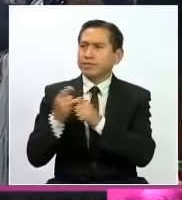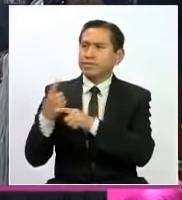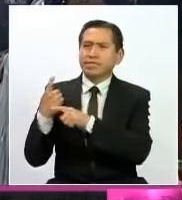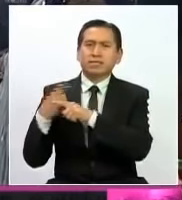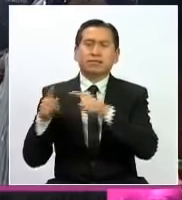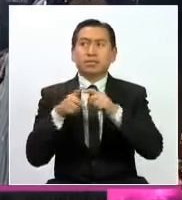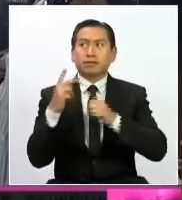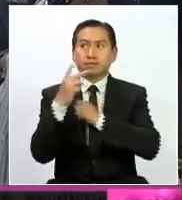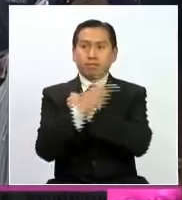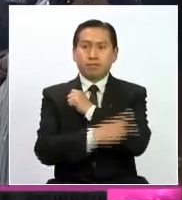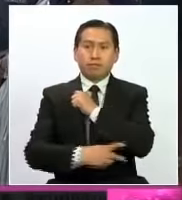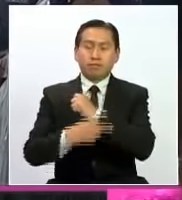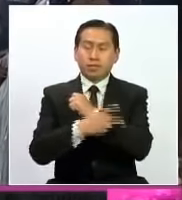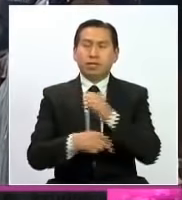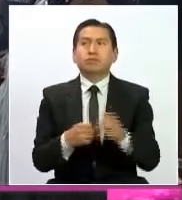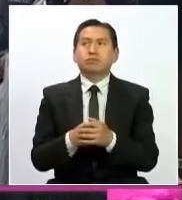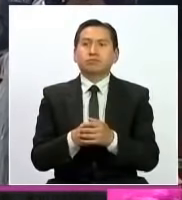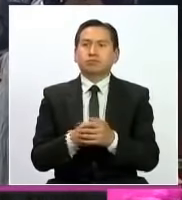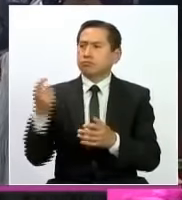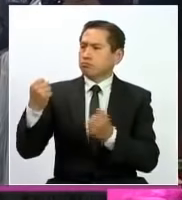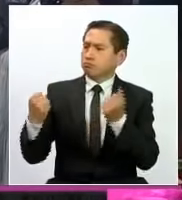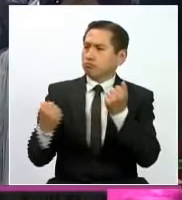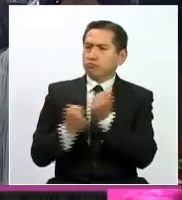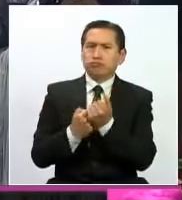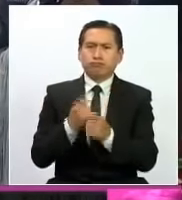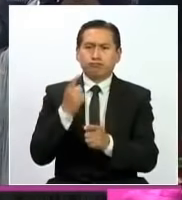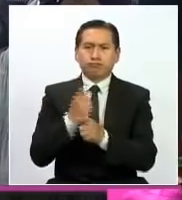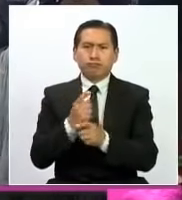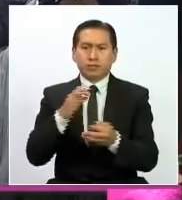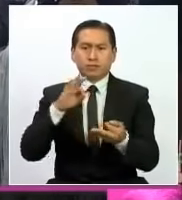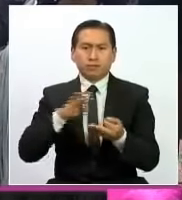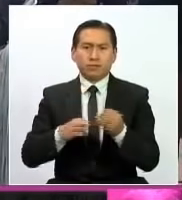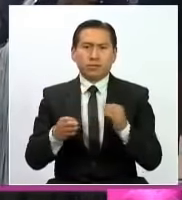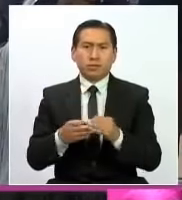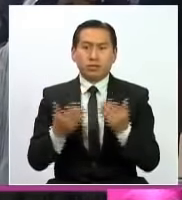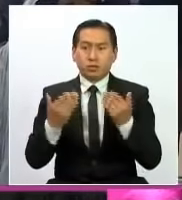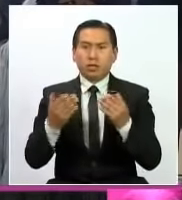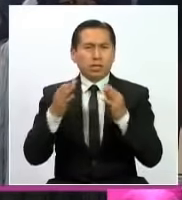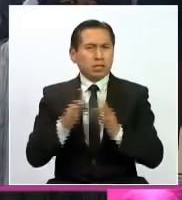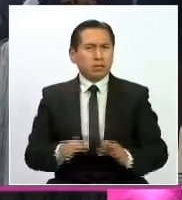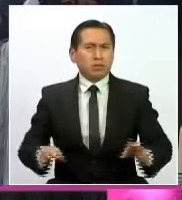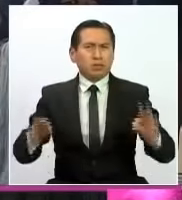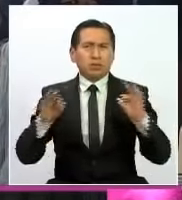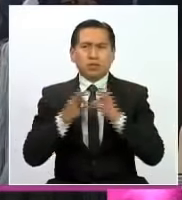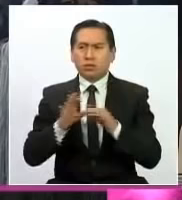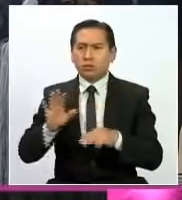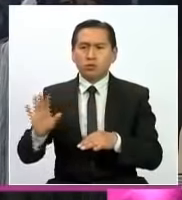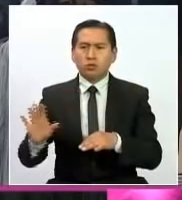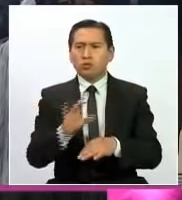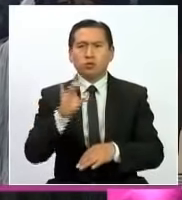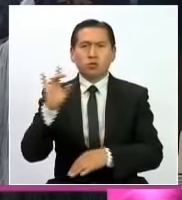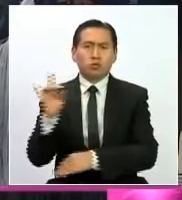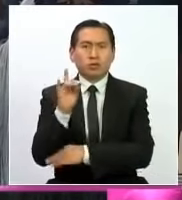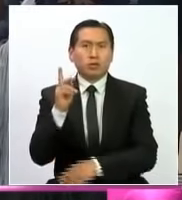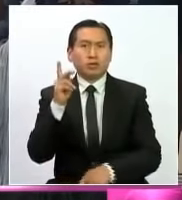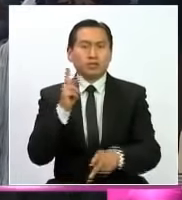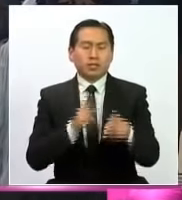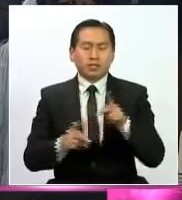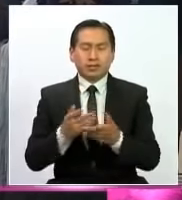países y por contribuir en esta fecha tan importante para los bolivianos, donde